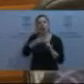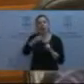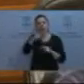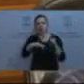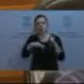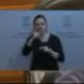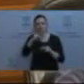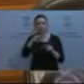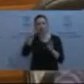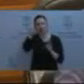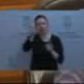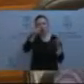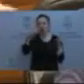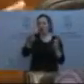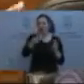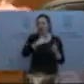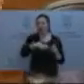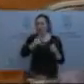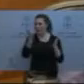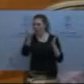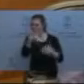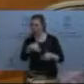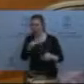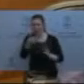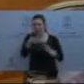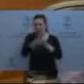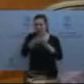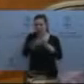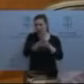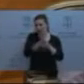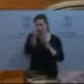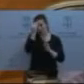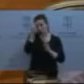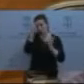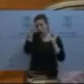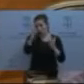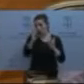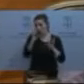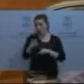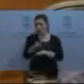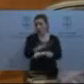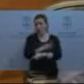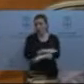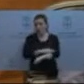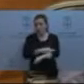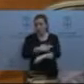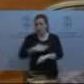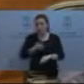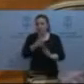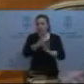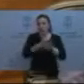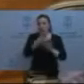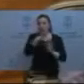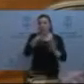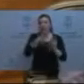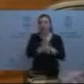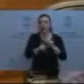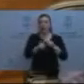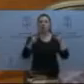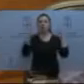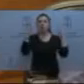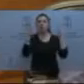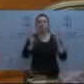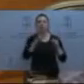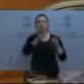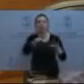tema desagradable para un gobierno, lo entiendo, es lógico. Es un tema desagradable porque no va a despertar el aplauso ni la ovación